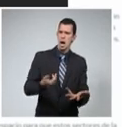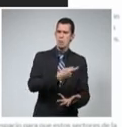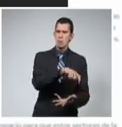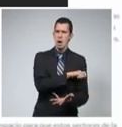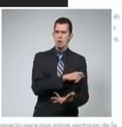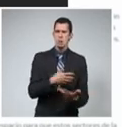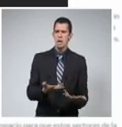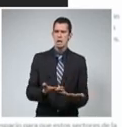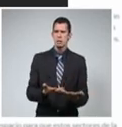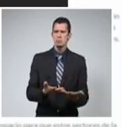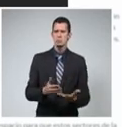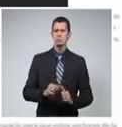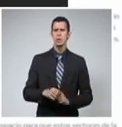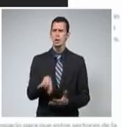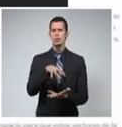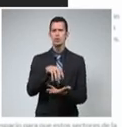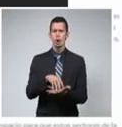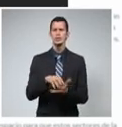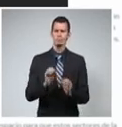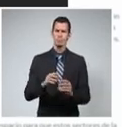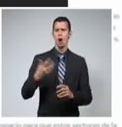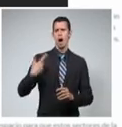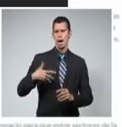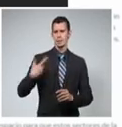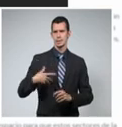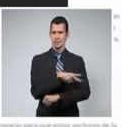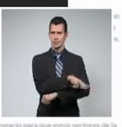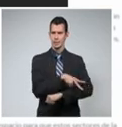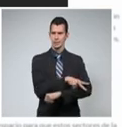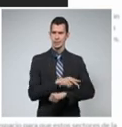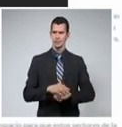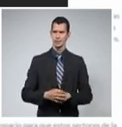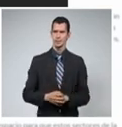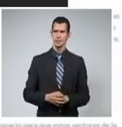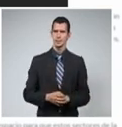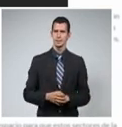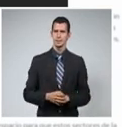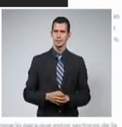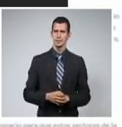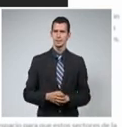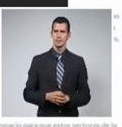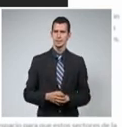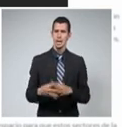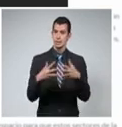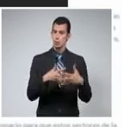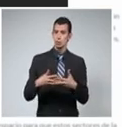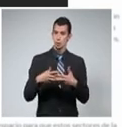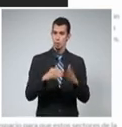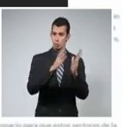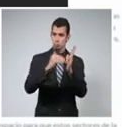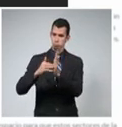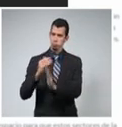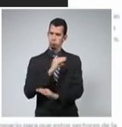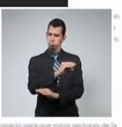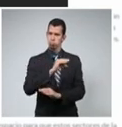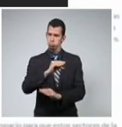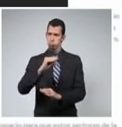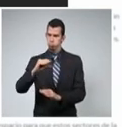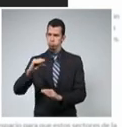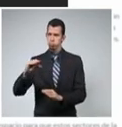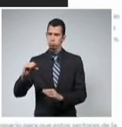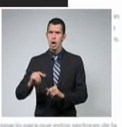reciben dinero sistemáticamente de la NET. La dirige una persona que se llama Micaela Hierro Dori, radicada en Buenos Aires. Les